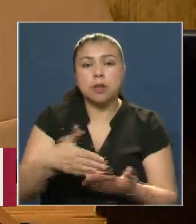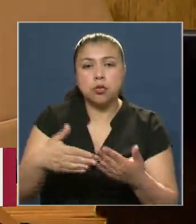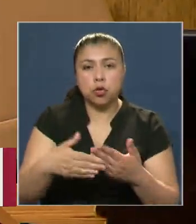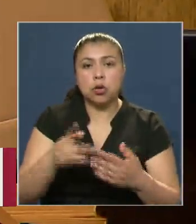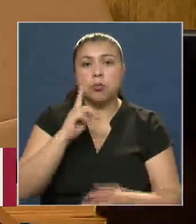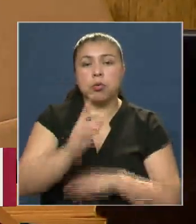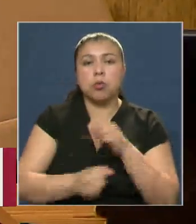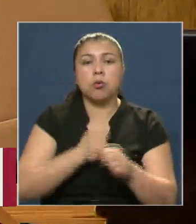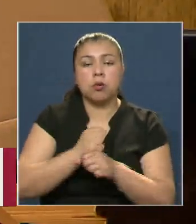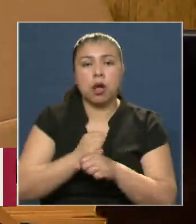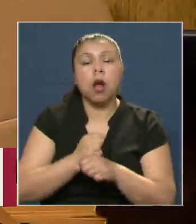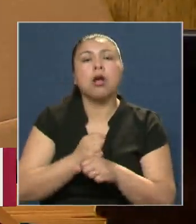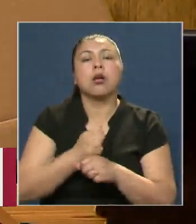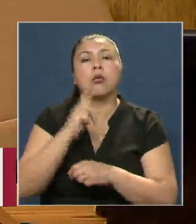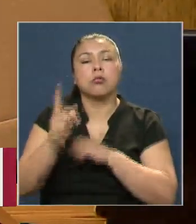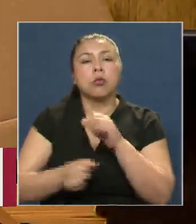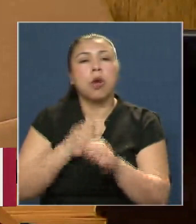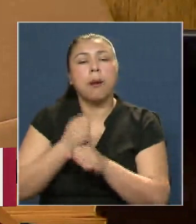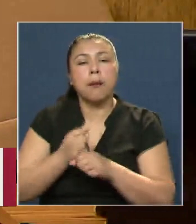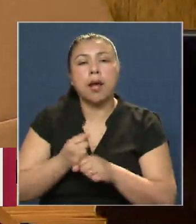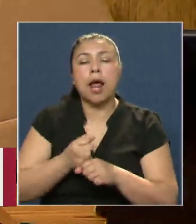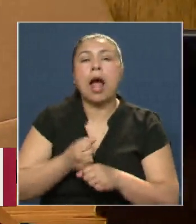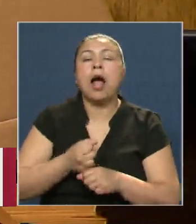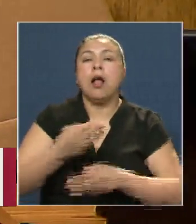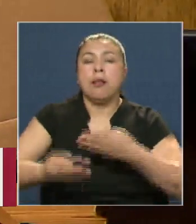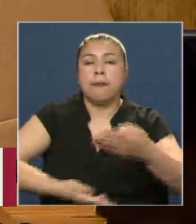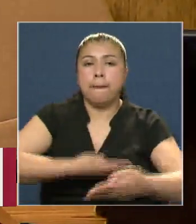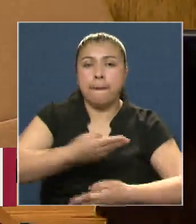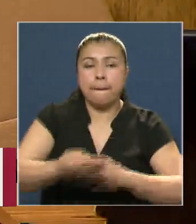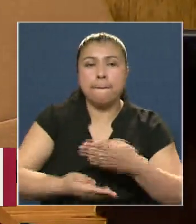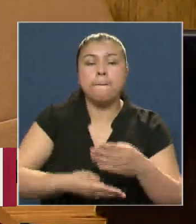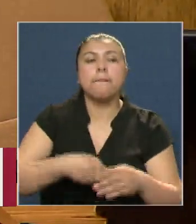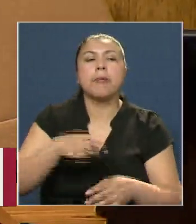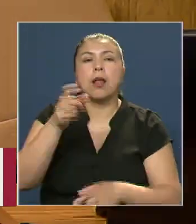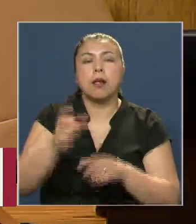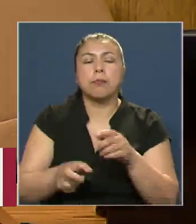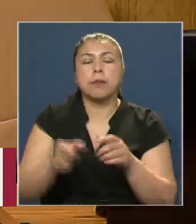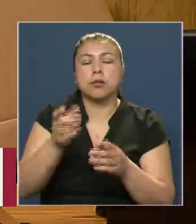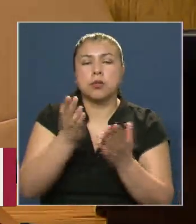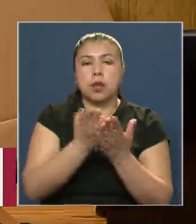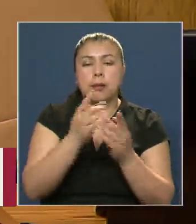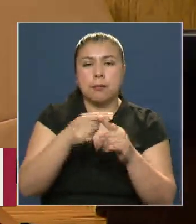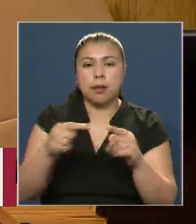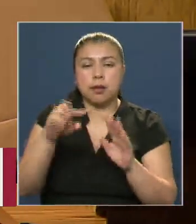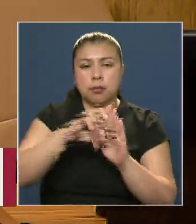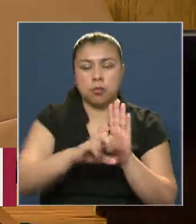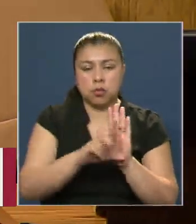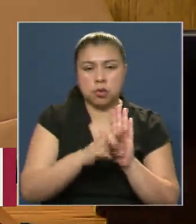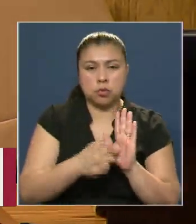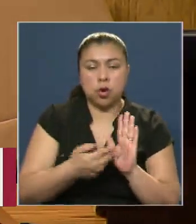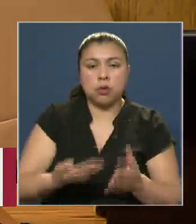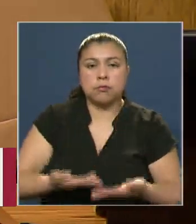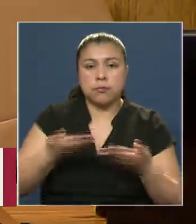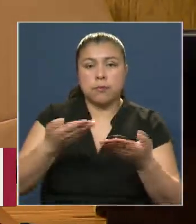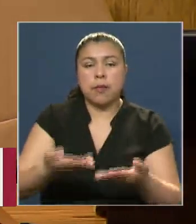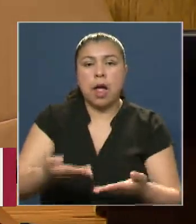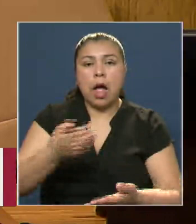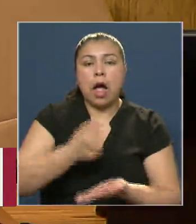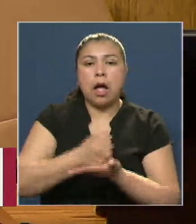año para implementar y coordinar las ayudas sociales. En segundo término, este proyecto se hace cargo de brindar dichas